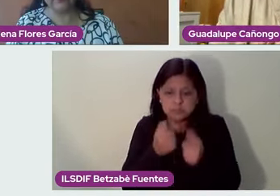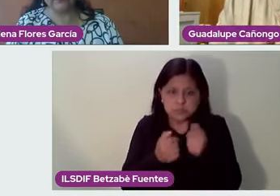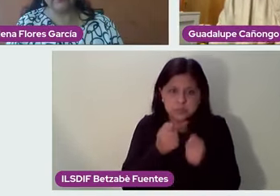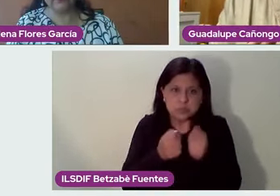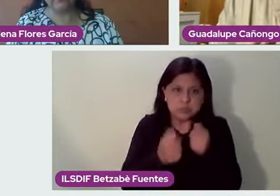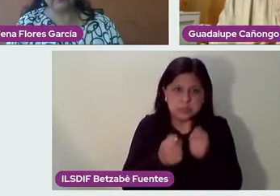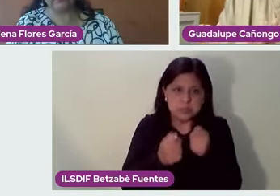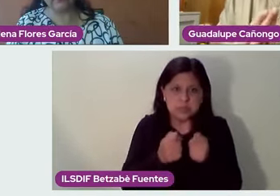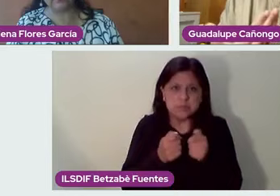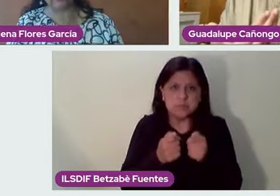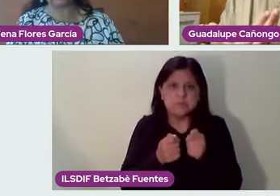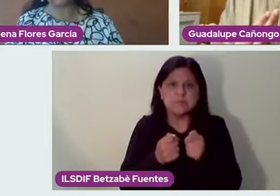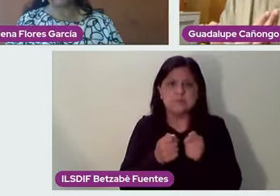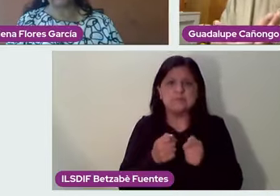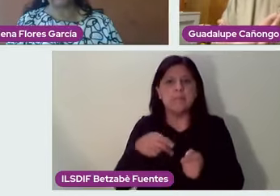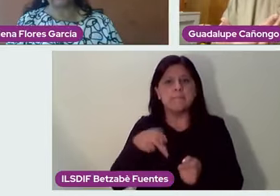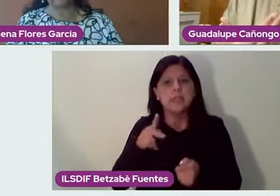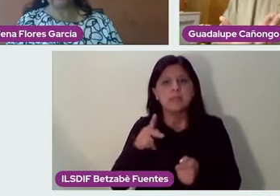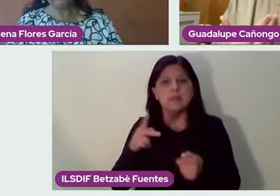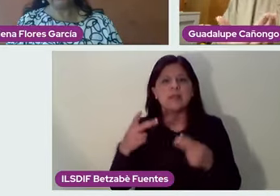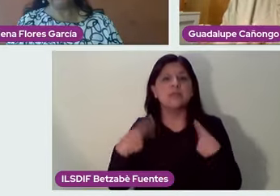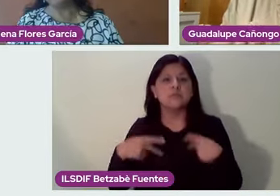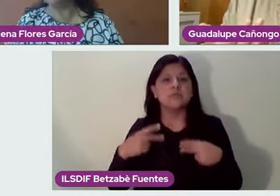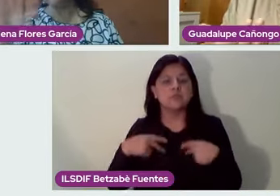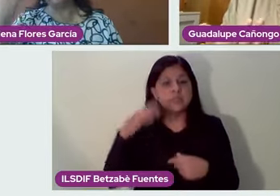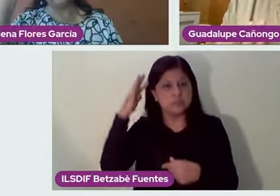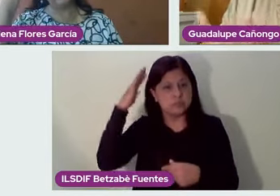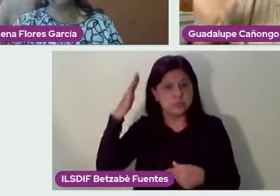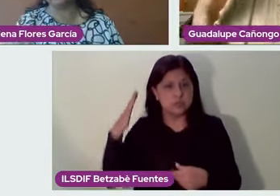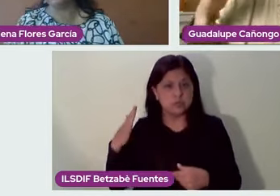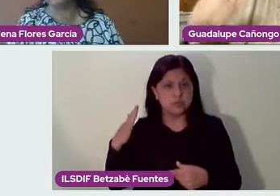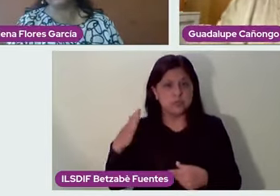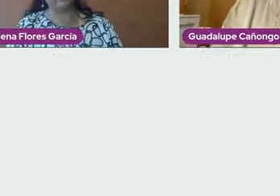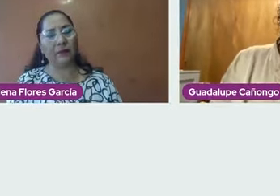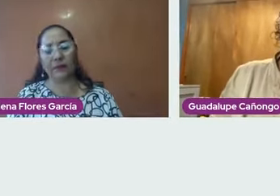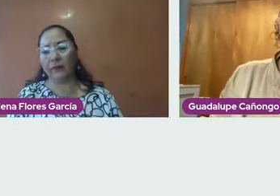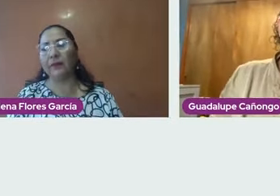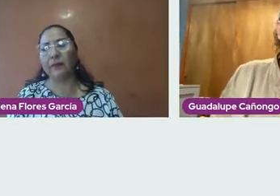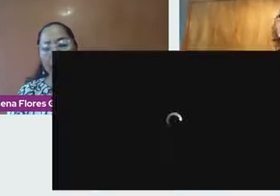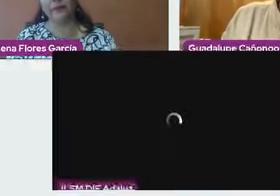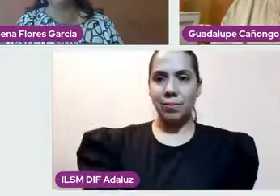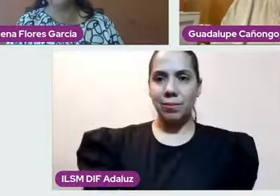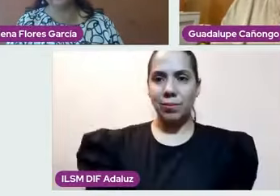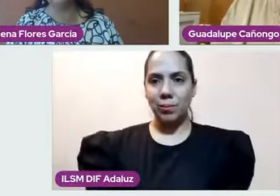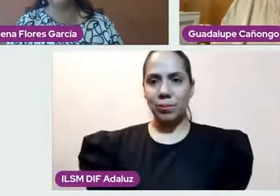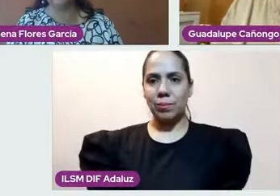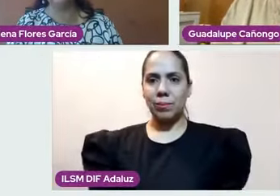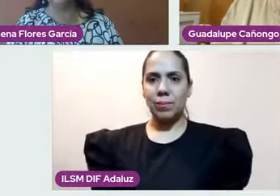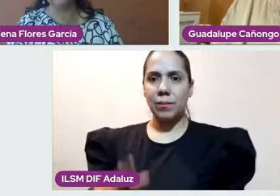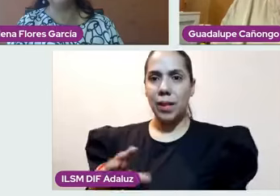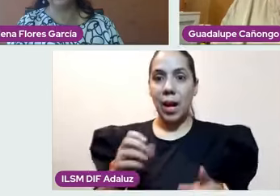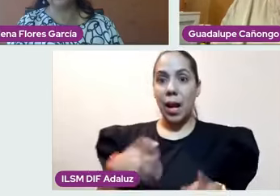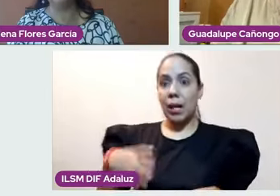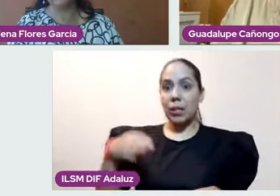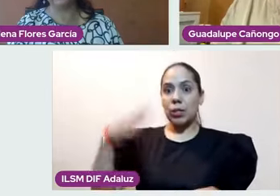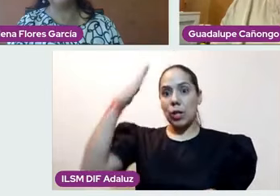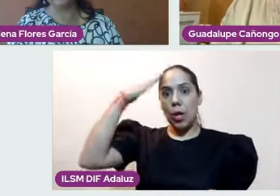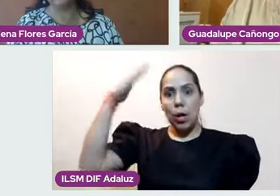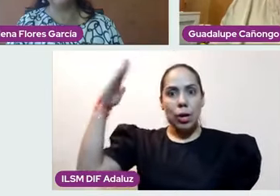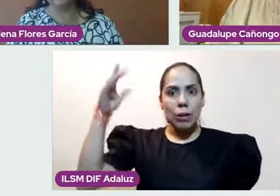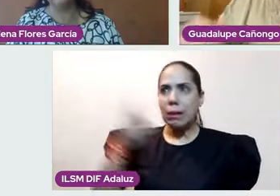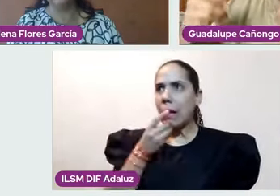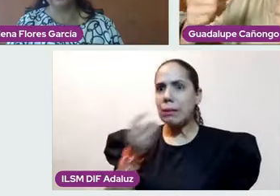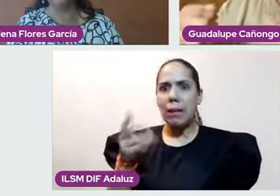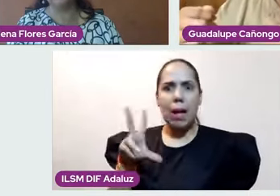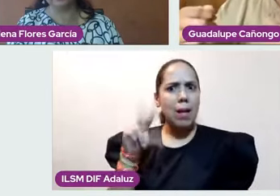pasa es que las personas mayores pueden decir, ay no, me pierdo, ¿no?